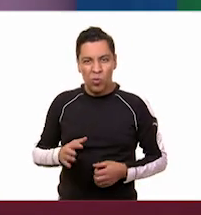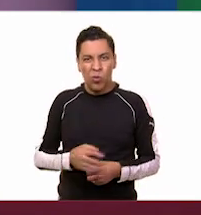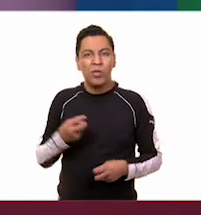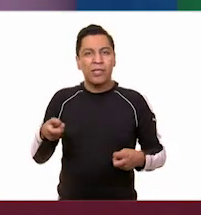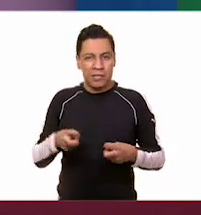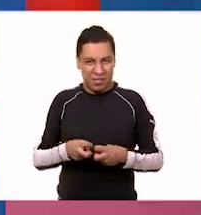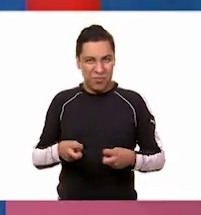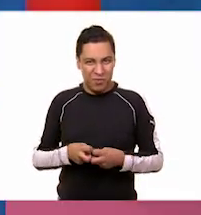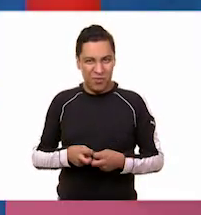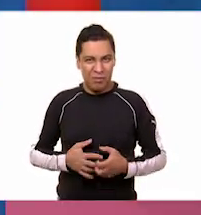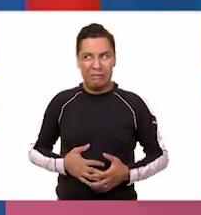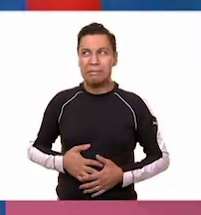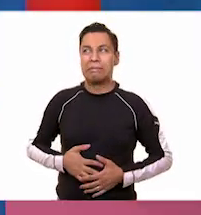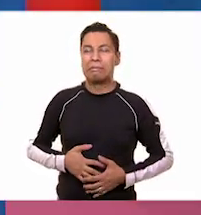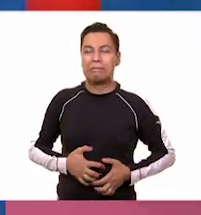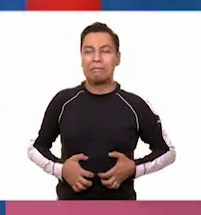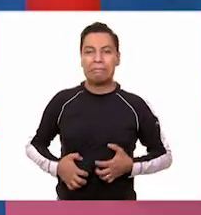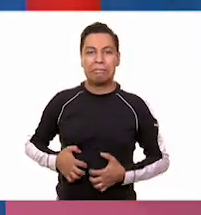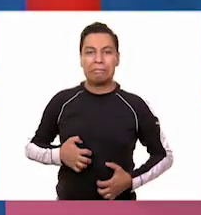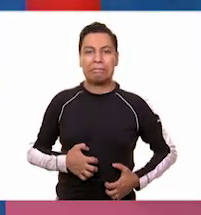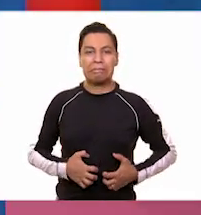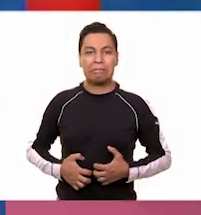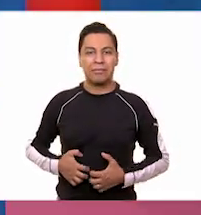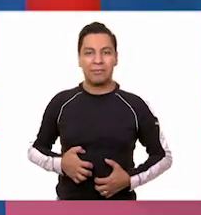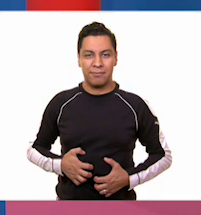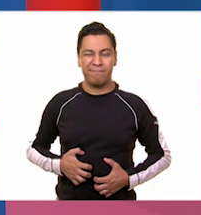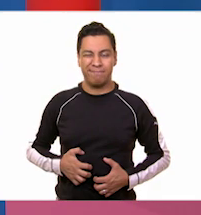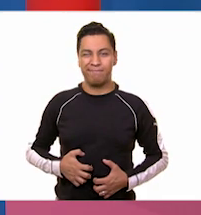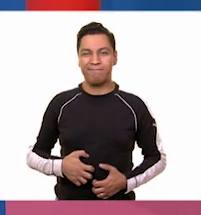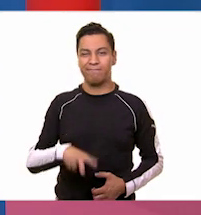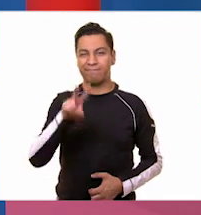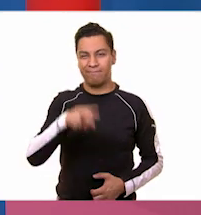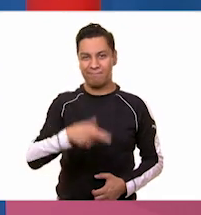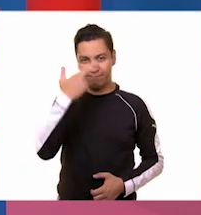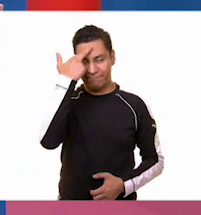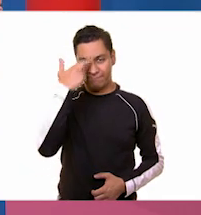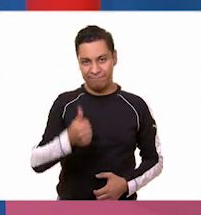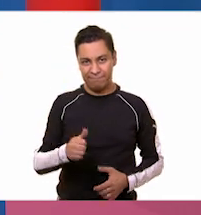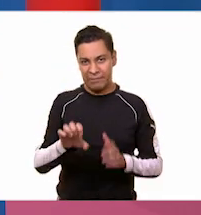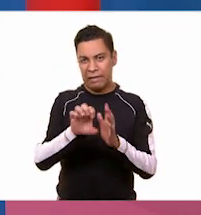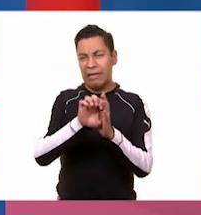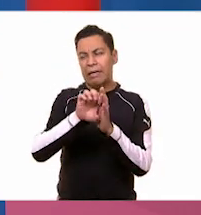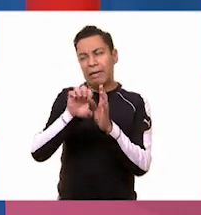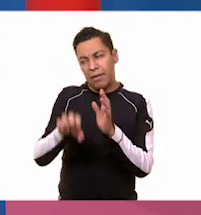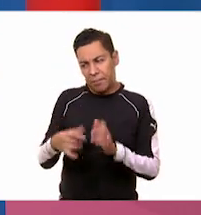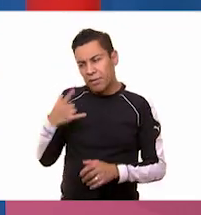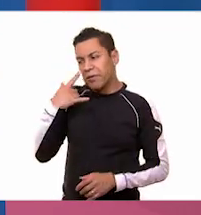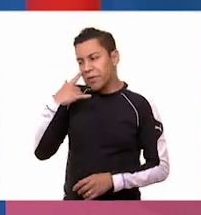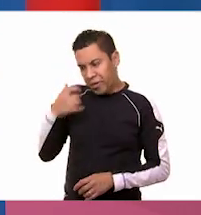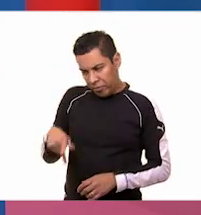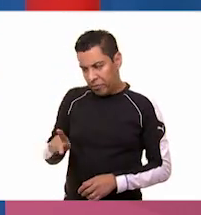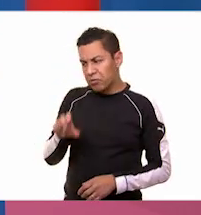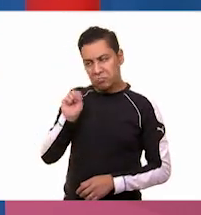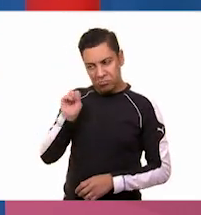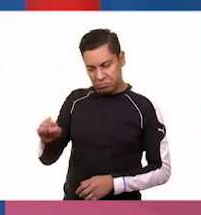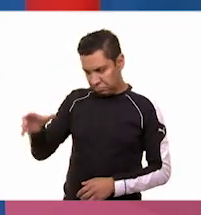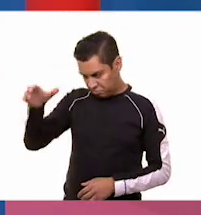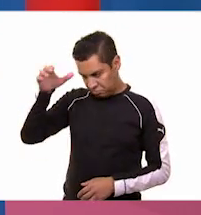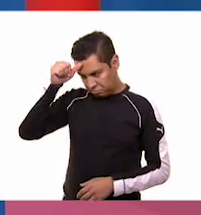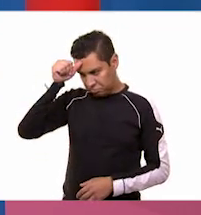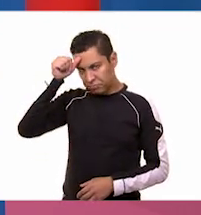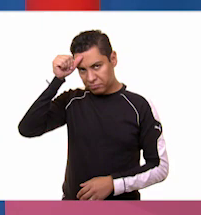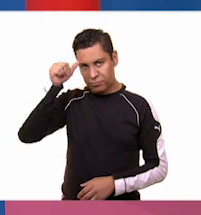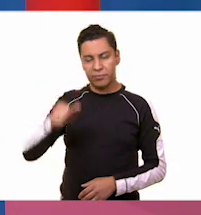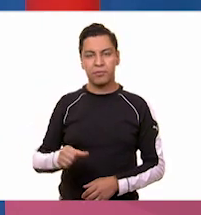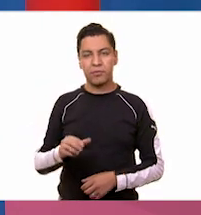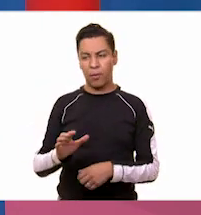nervios. Creo que sí, Raulito, tienes razón. Es un ejemplo un poco raro, la verdad, pero sí, podría ser. Lo